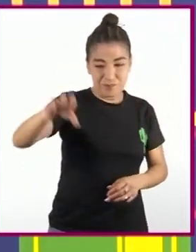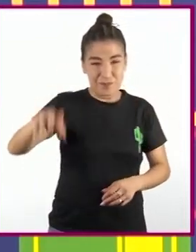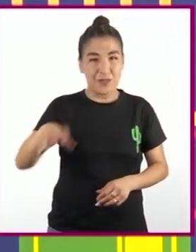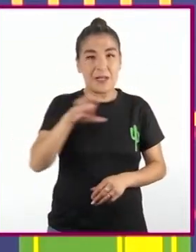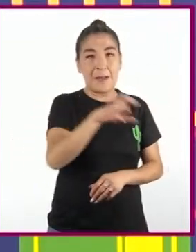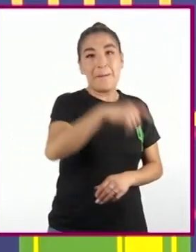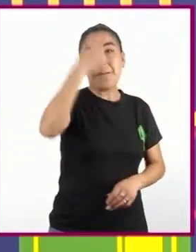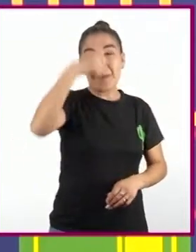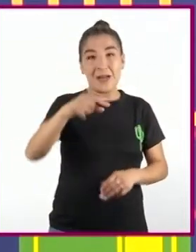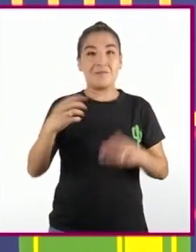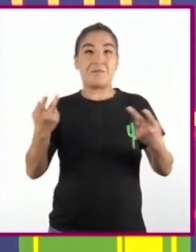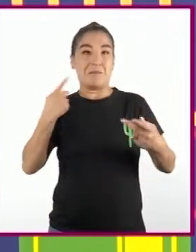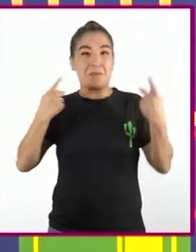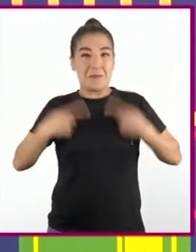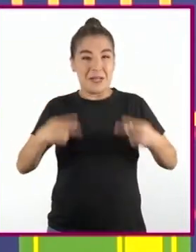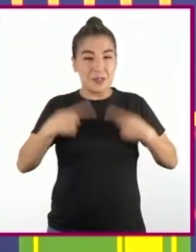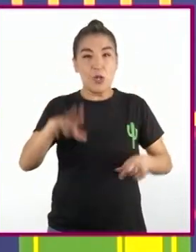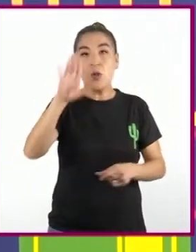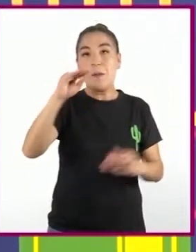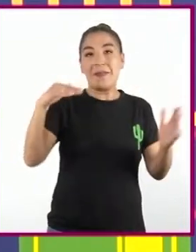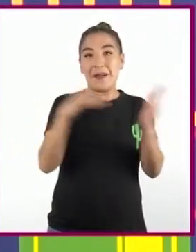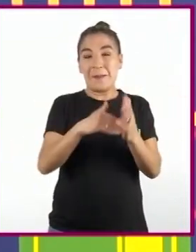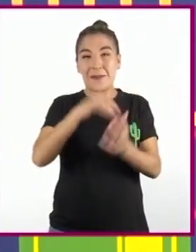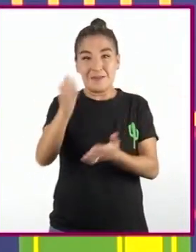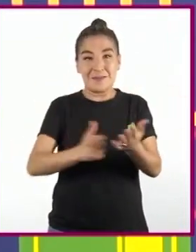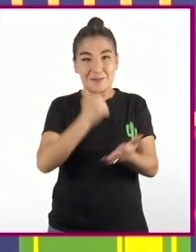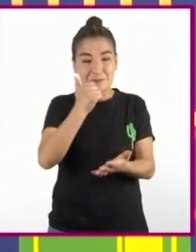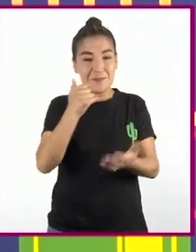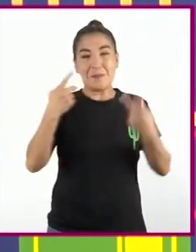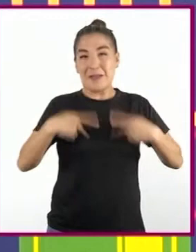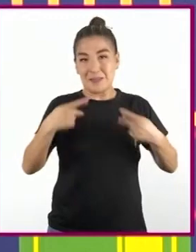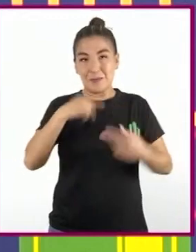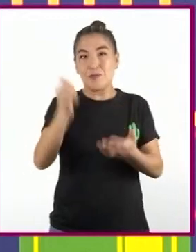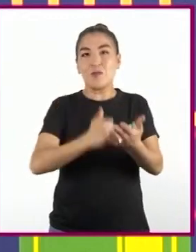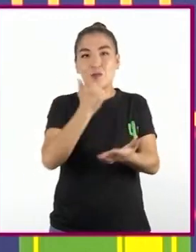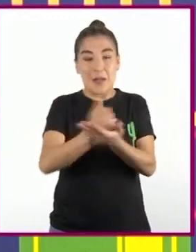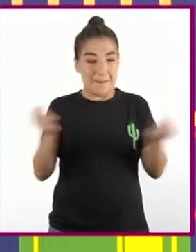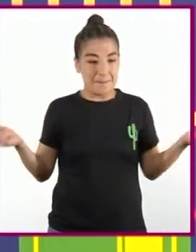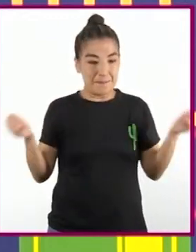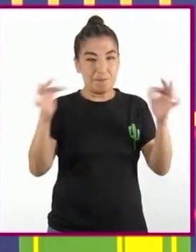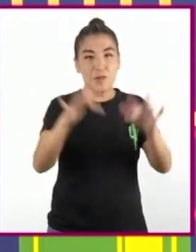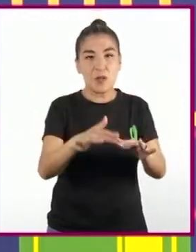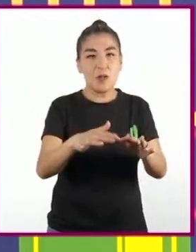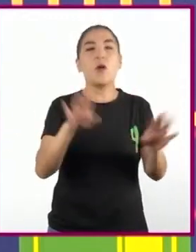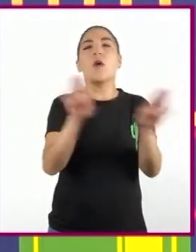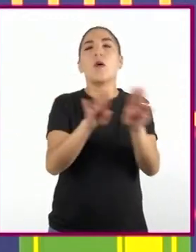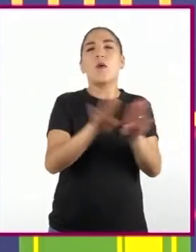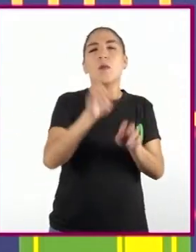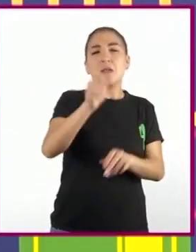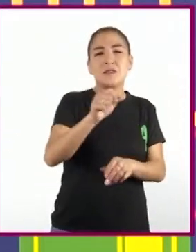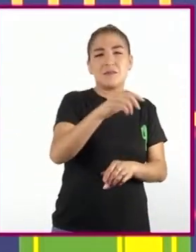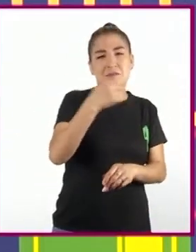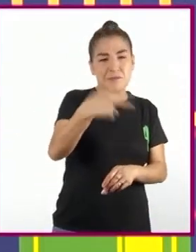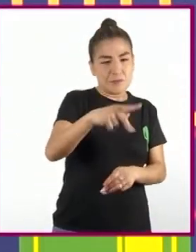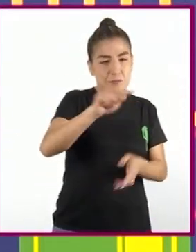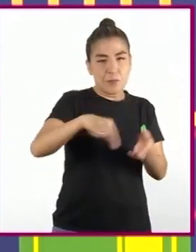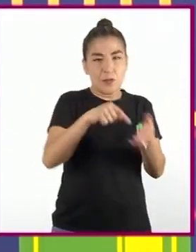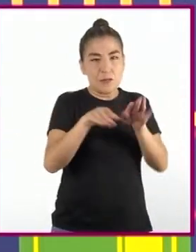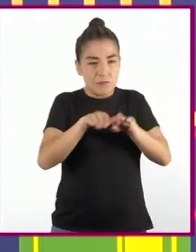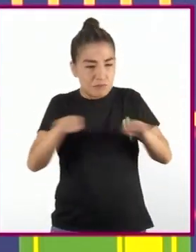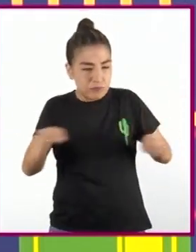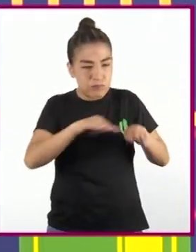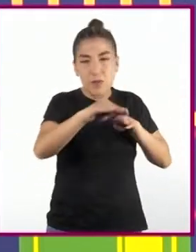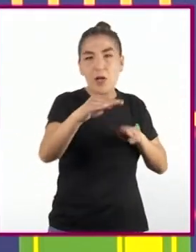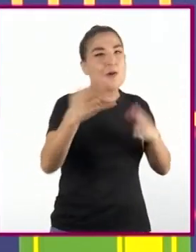de 90.000 habitantes de la ciudad. Cantona no contaba con un orden simétrico, lo que, aunado